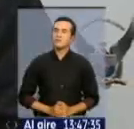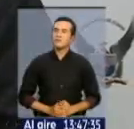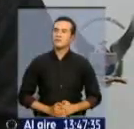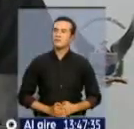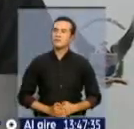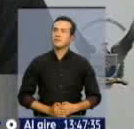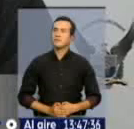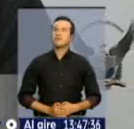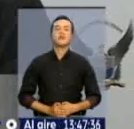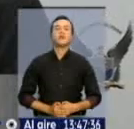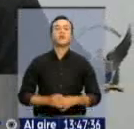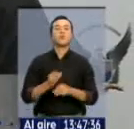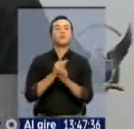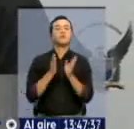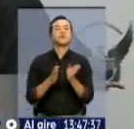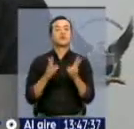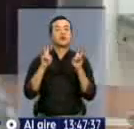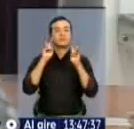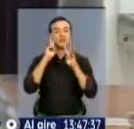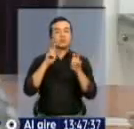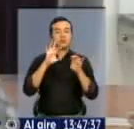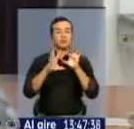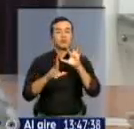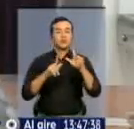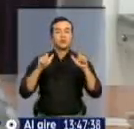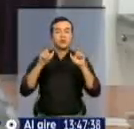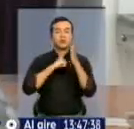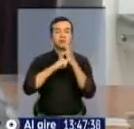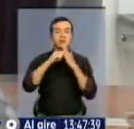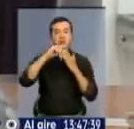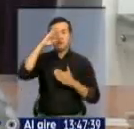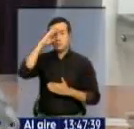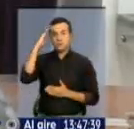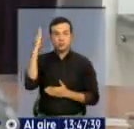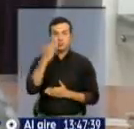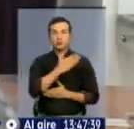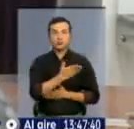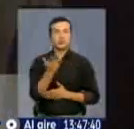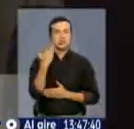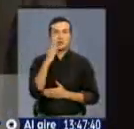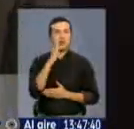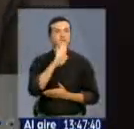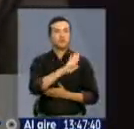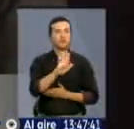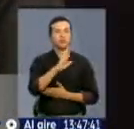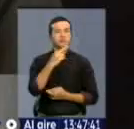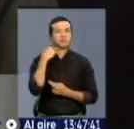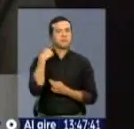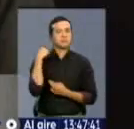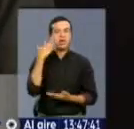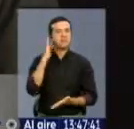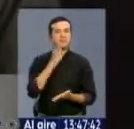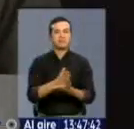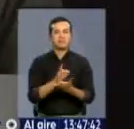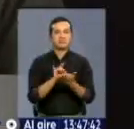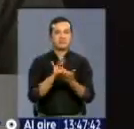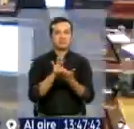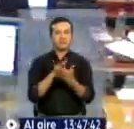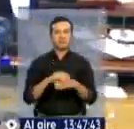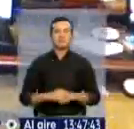Los funcionarios investigados en la presunta red de corrupción en el Ministerio del Interior fueron cesados en sus funciones.